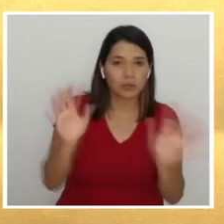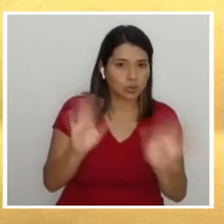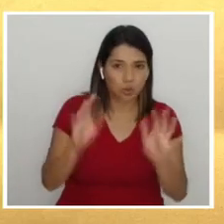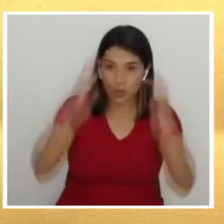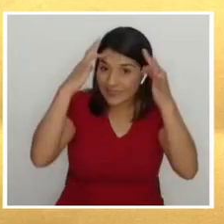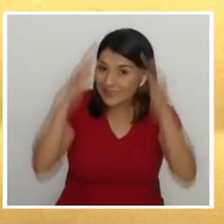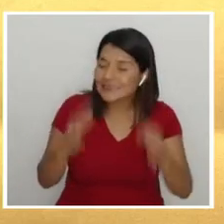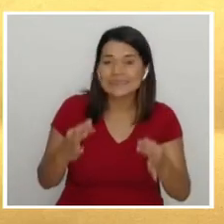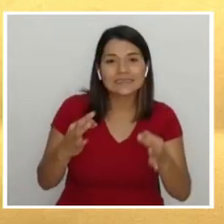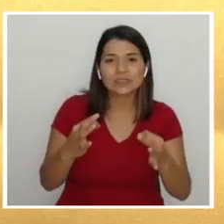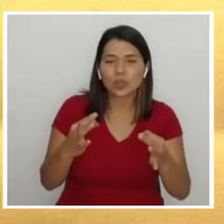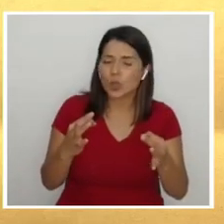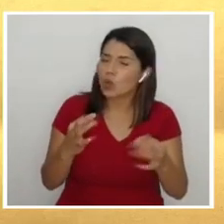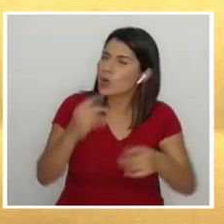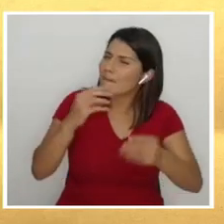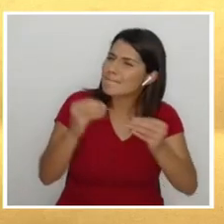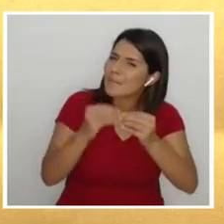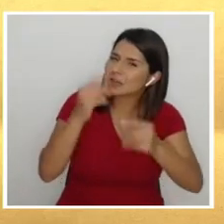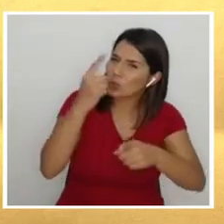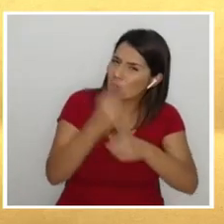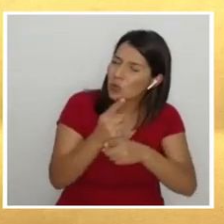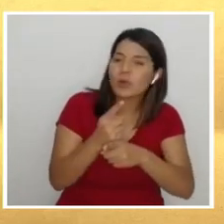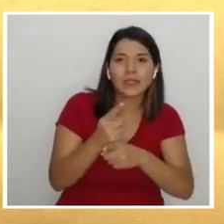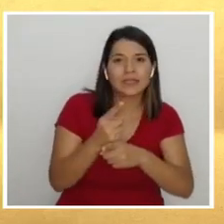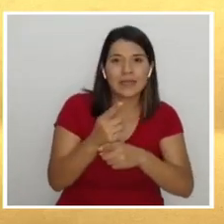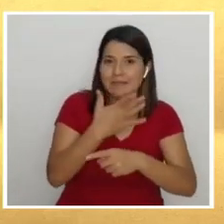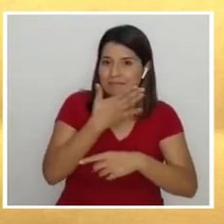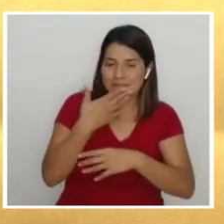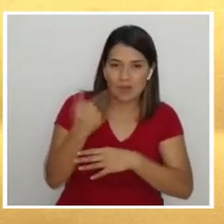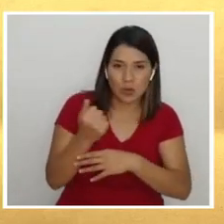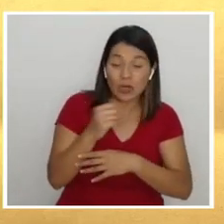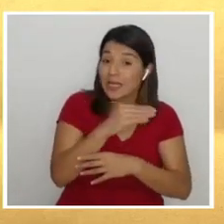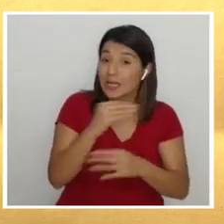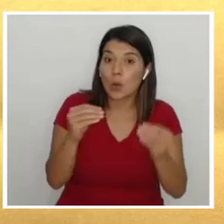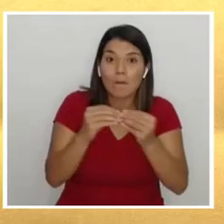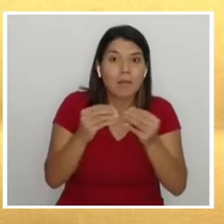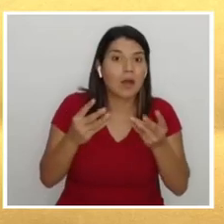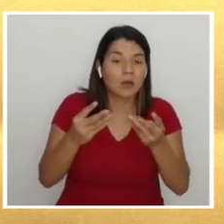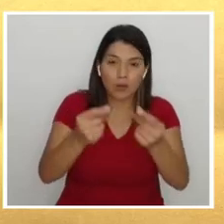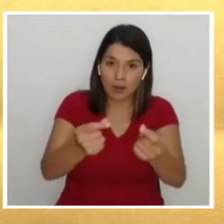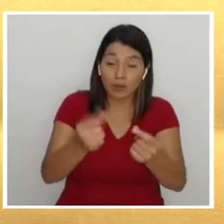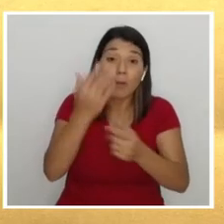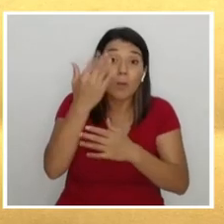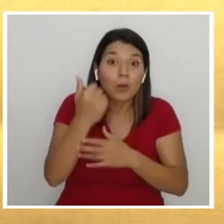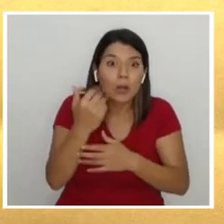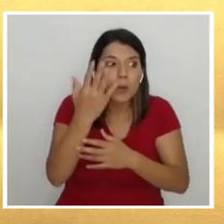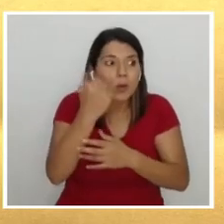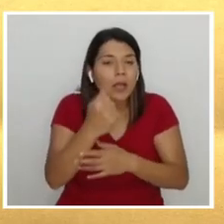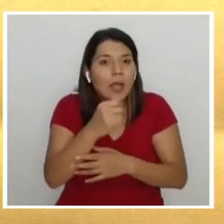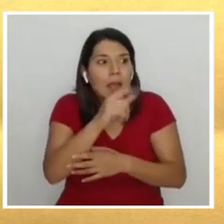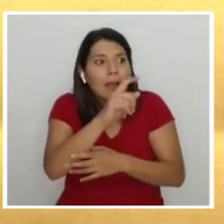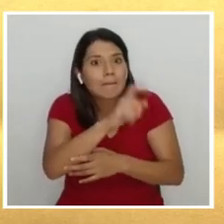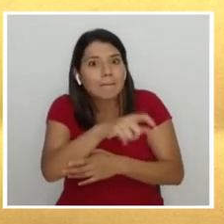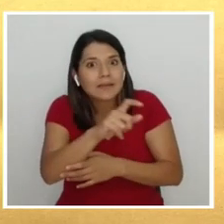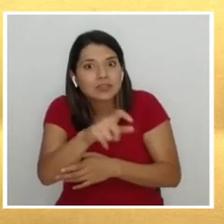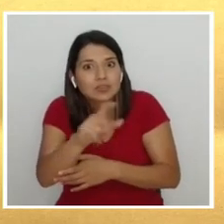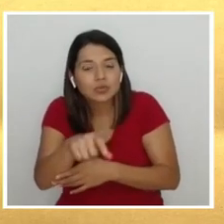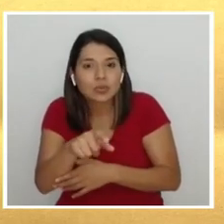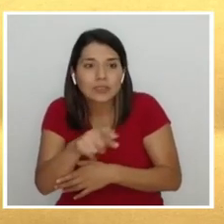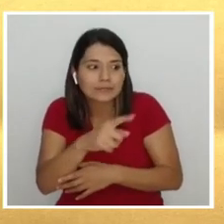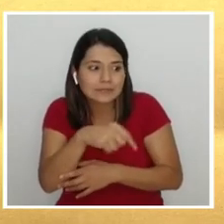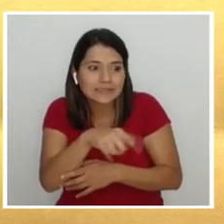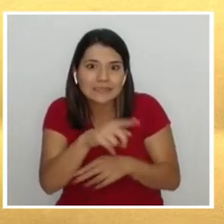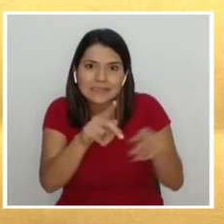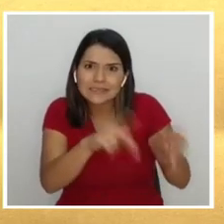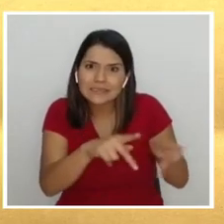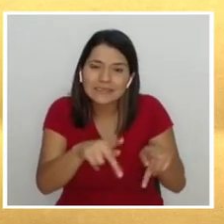más correctas, las más acertadas y lo más rápido posible, porque la gente en realidad estaba en una